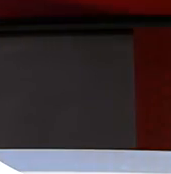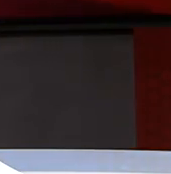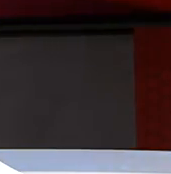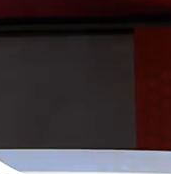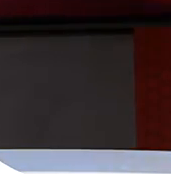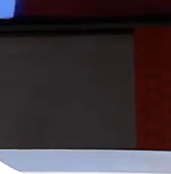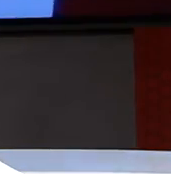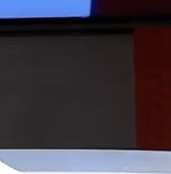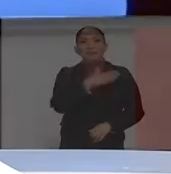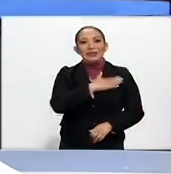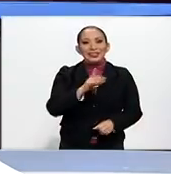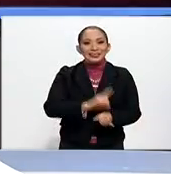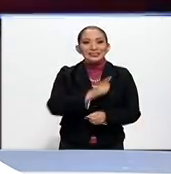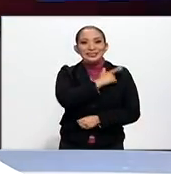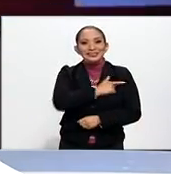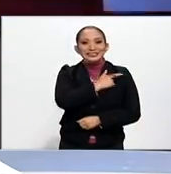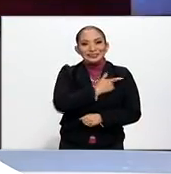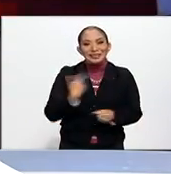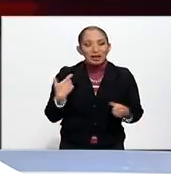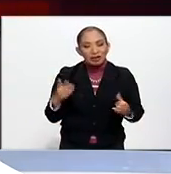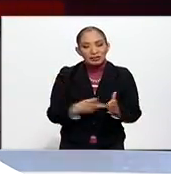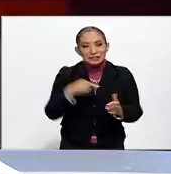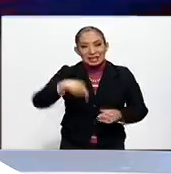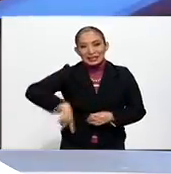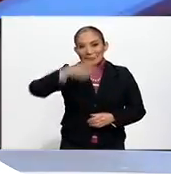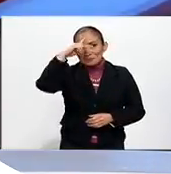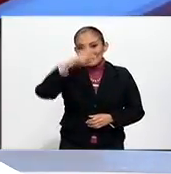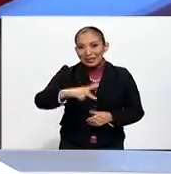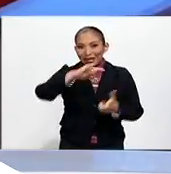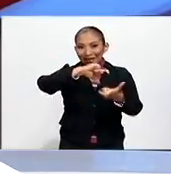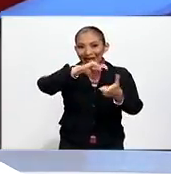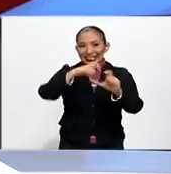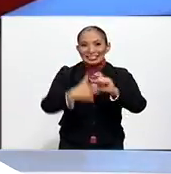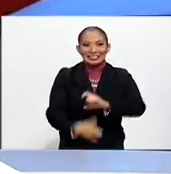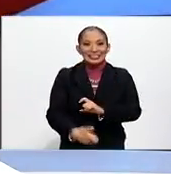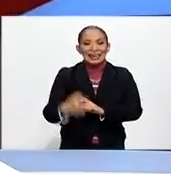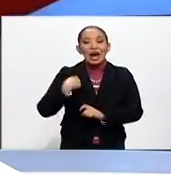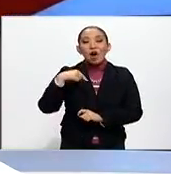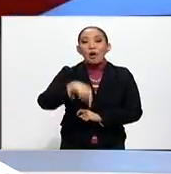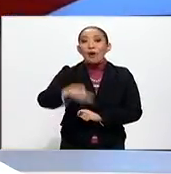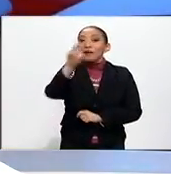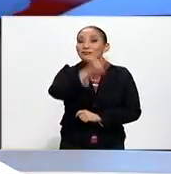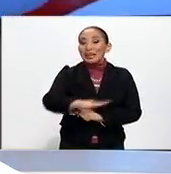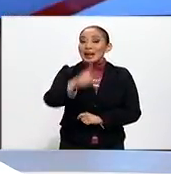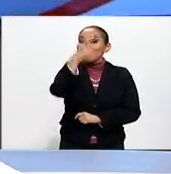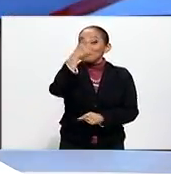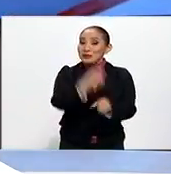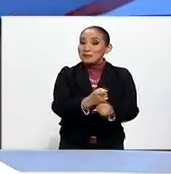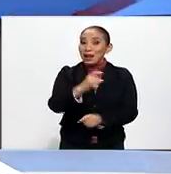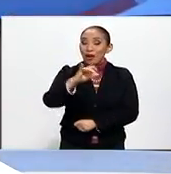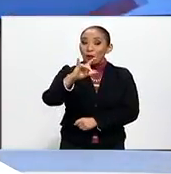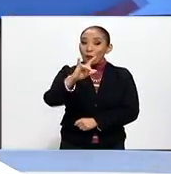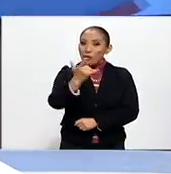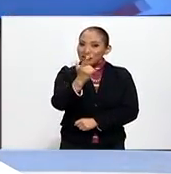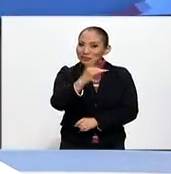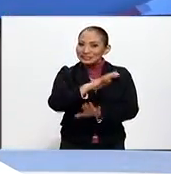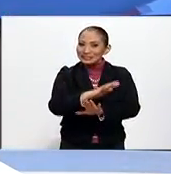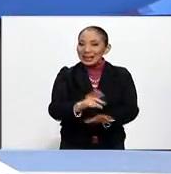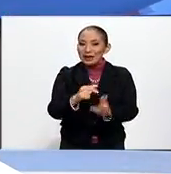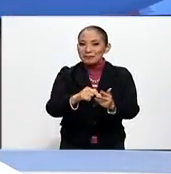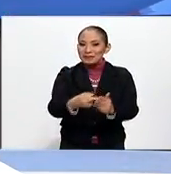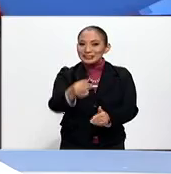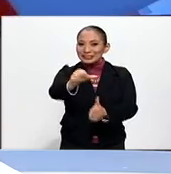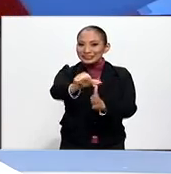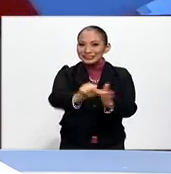¿Qué tal? Muy buenos días. Qué gusto que nos acompañen en una edición más de México al Día. Es viernes 1 de julio, inicio